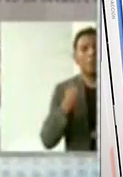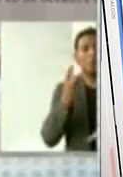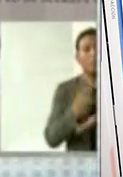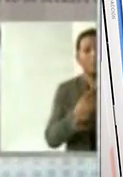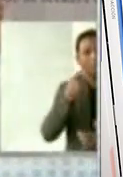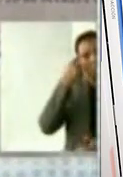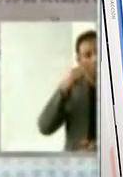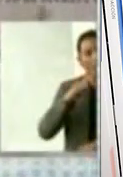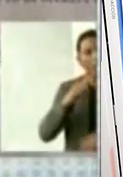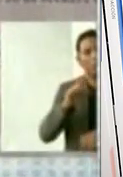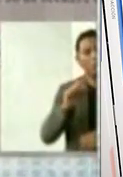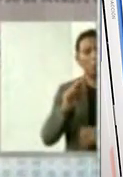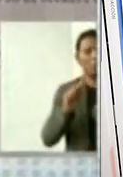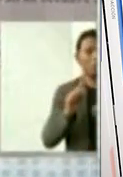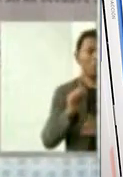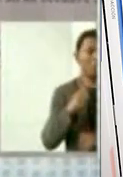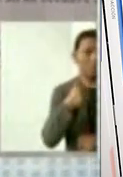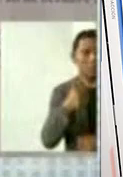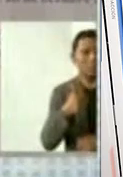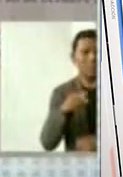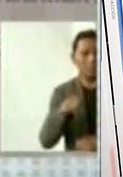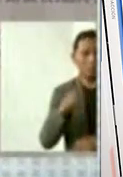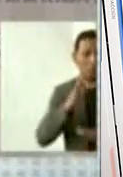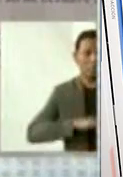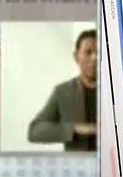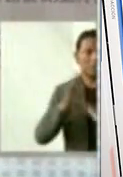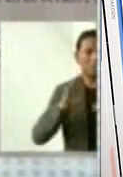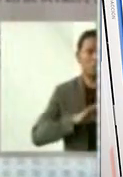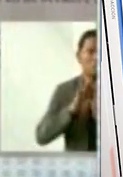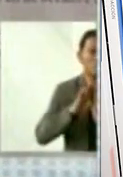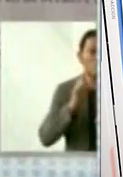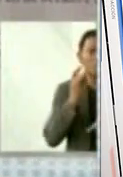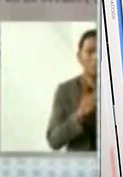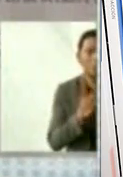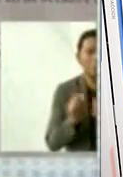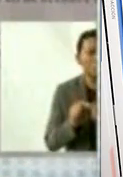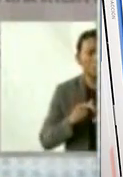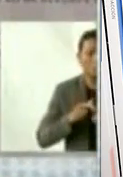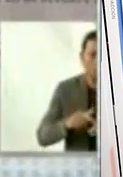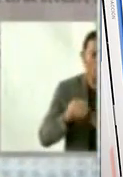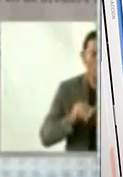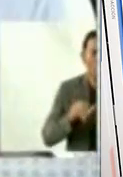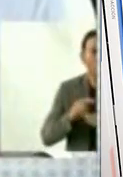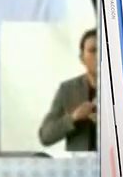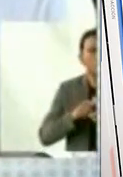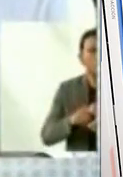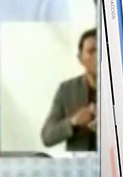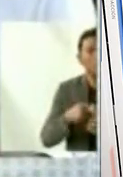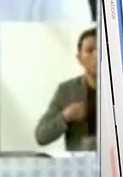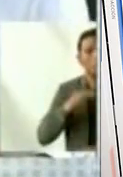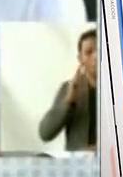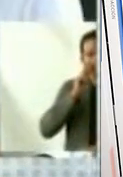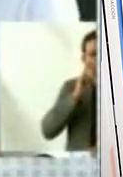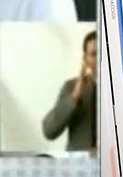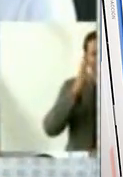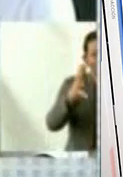independientemente de lo que suceda en materia de derechos humanos, de Estado de Derecho, de defensa de la democracia en